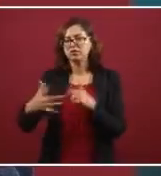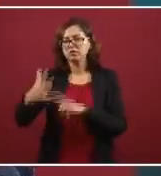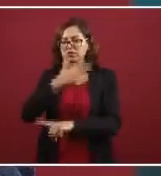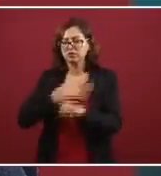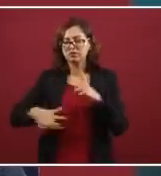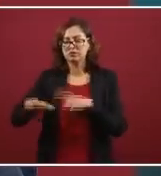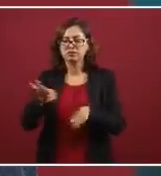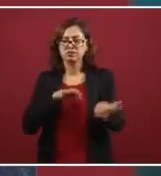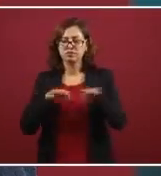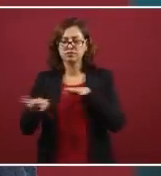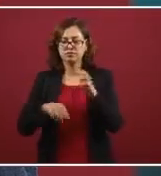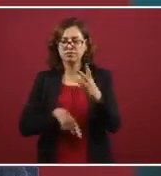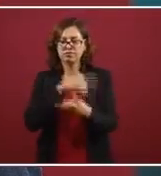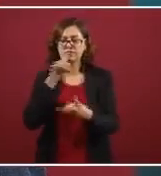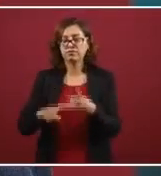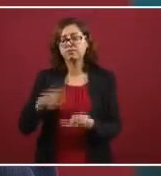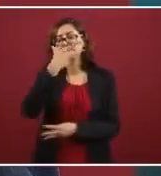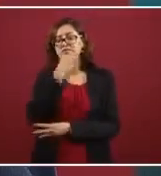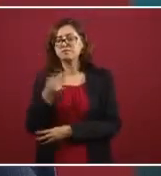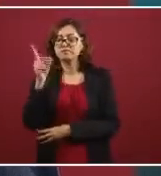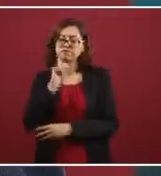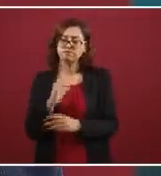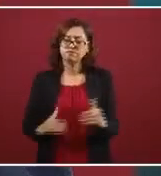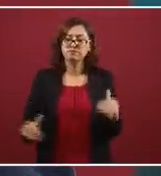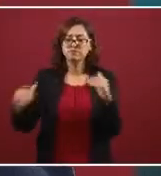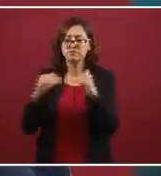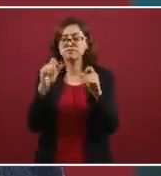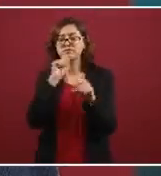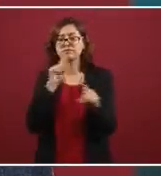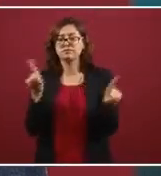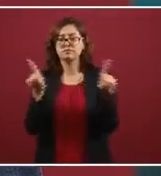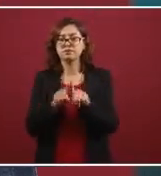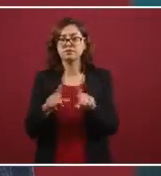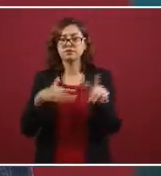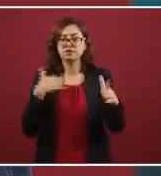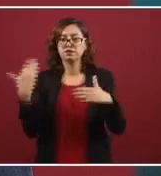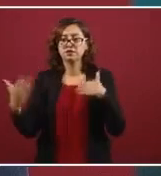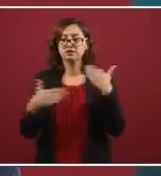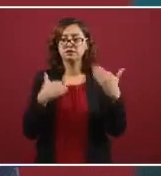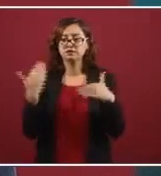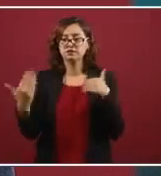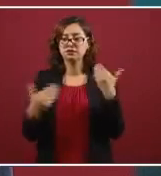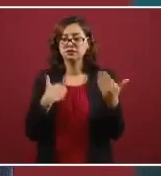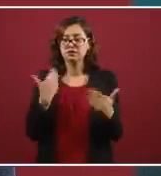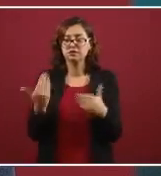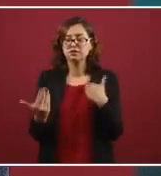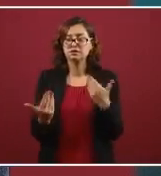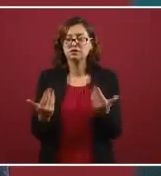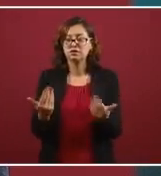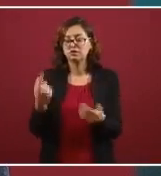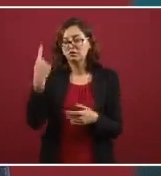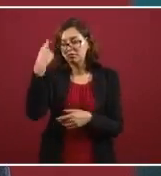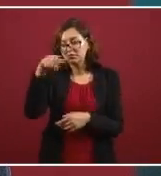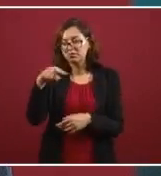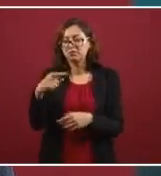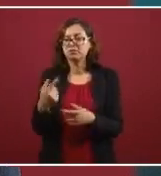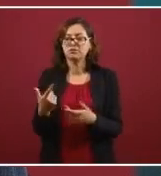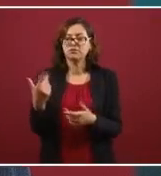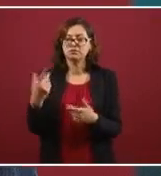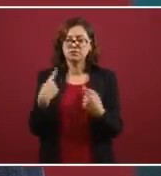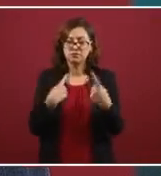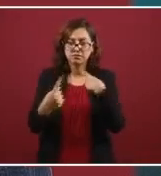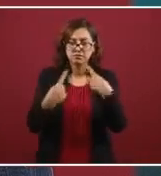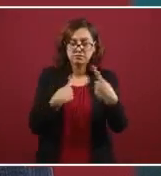de trabajo, cláusulas de género, y tengo la alegría de poder decir que el viernes firmamos para mandar al Parlamento